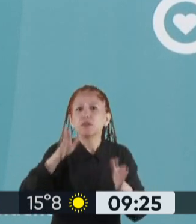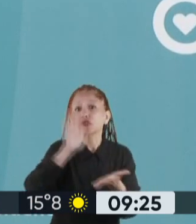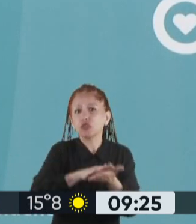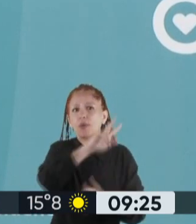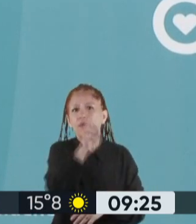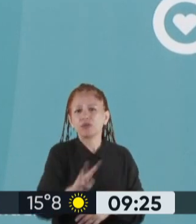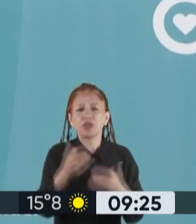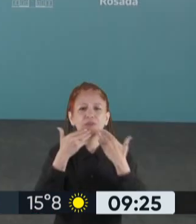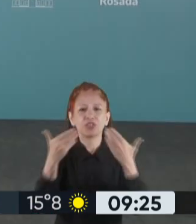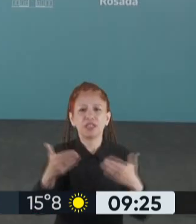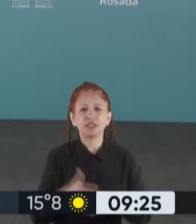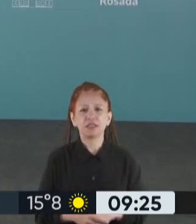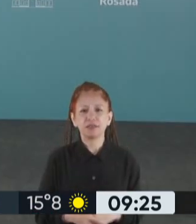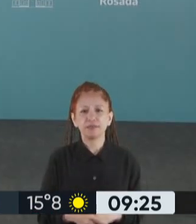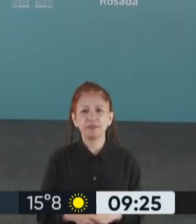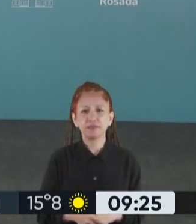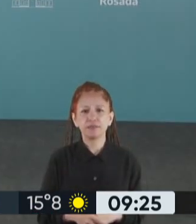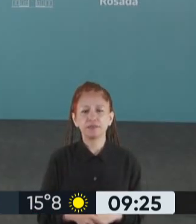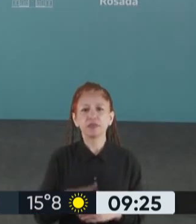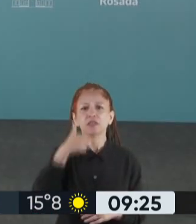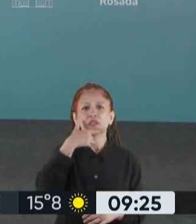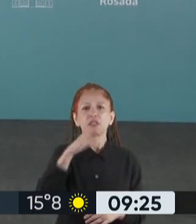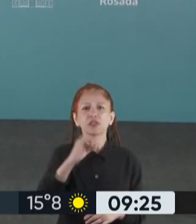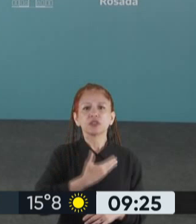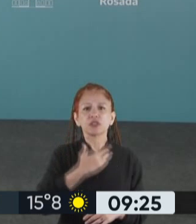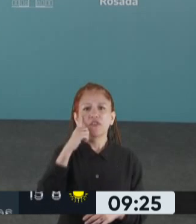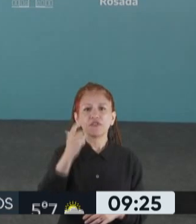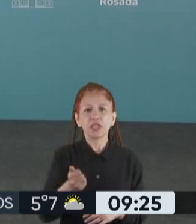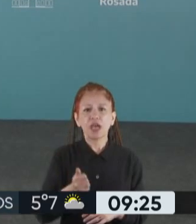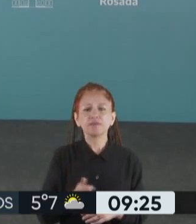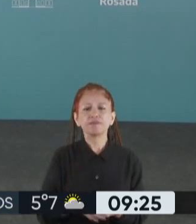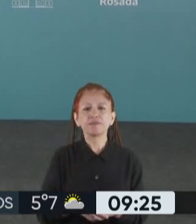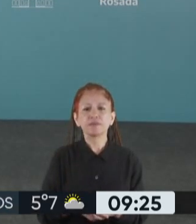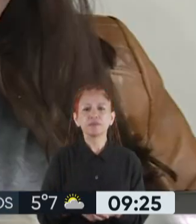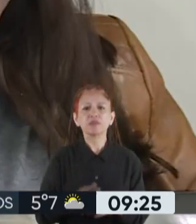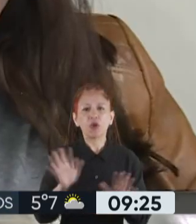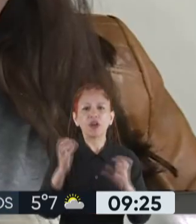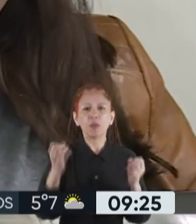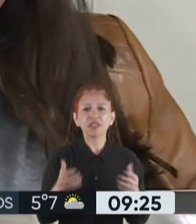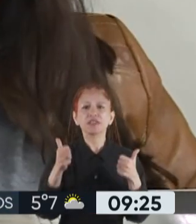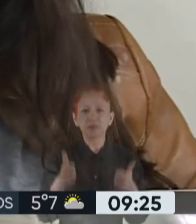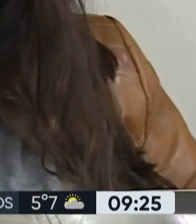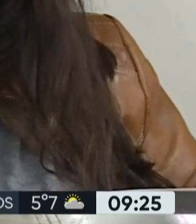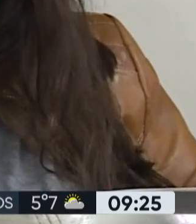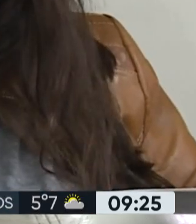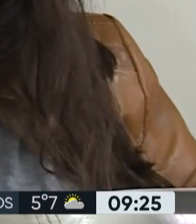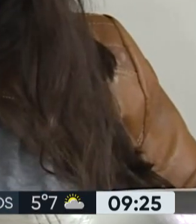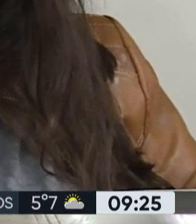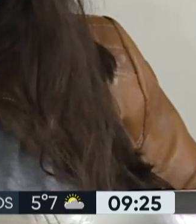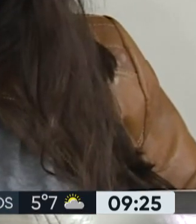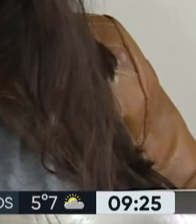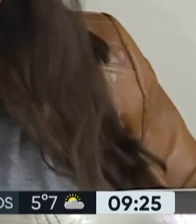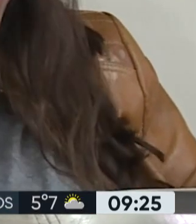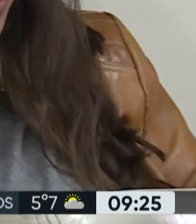en Venezuela. Muchas gracias. Sofía Rojas, de Noticias Argentinas. ¿Qué tal, portavoz? ¿Cómo está? Bien, ¿vos? Bien. Quisiera hacerle dos